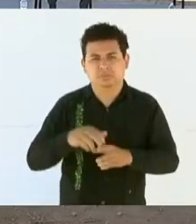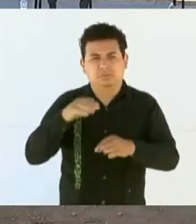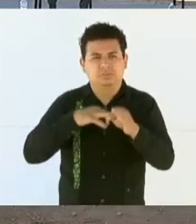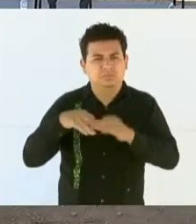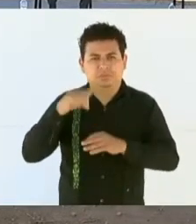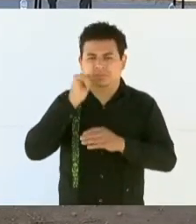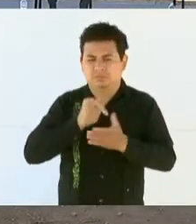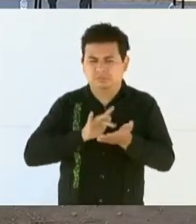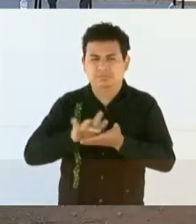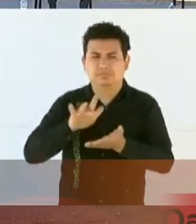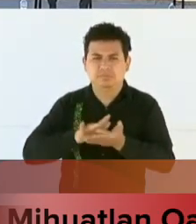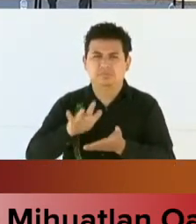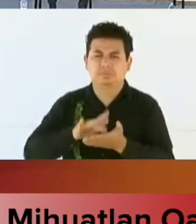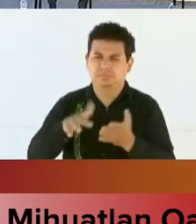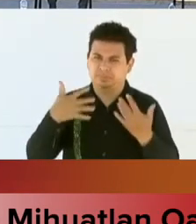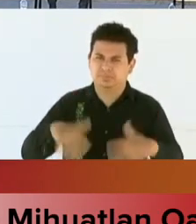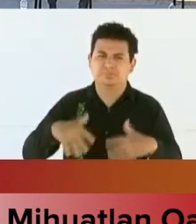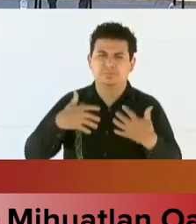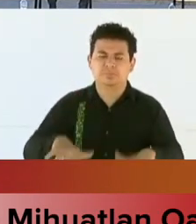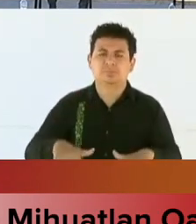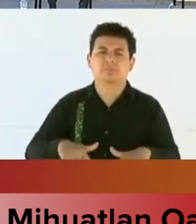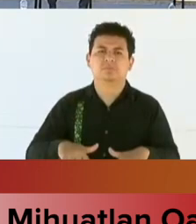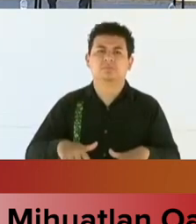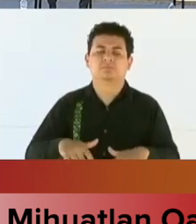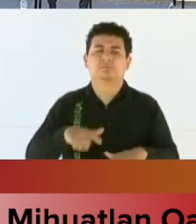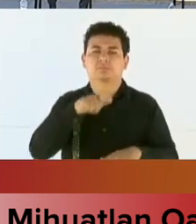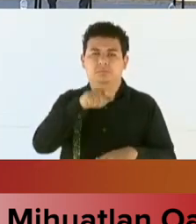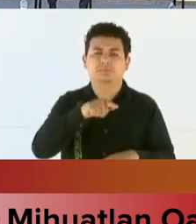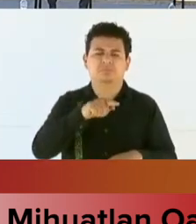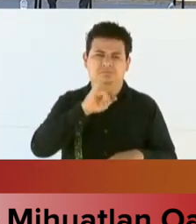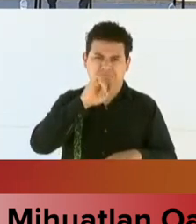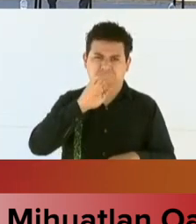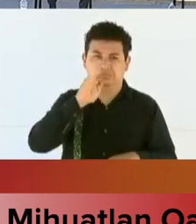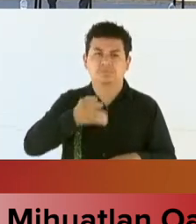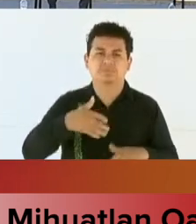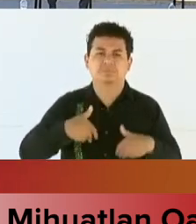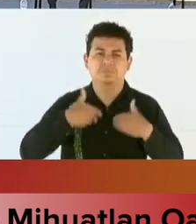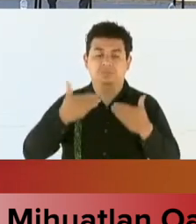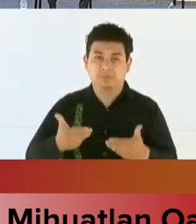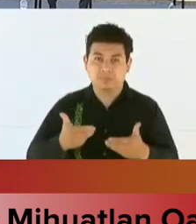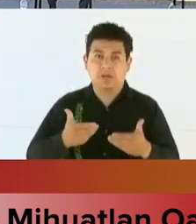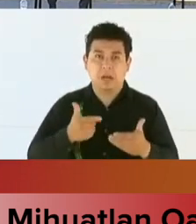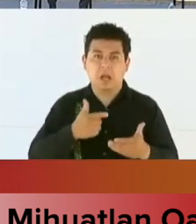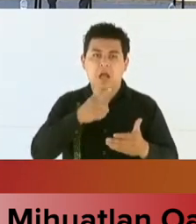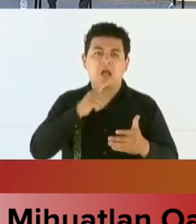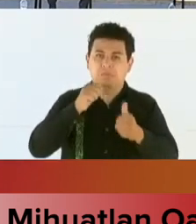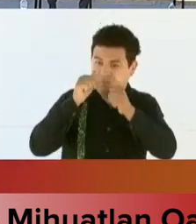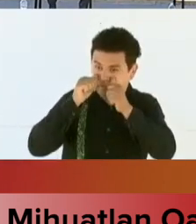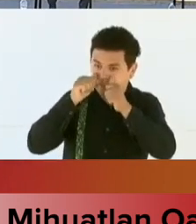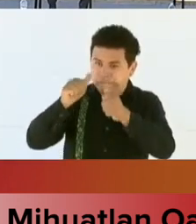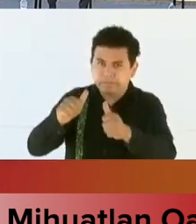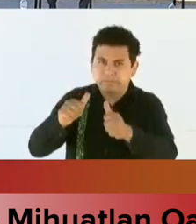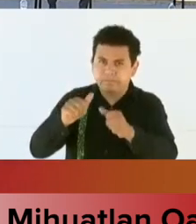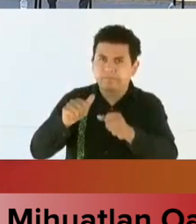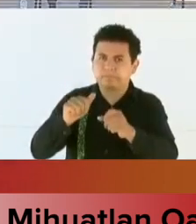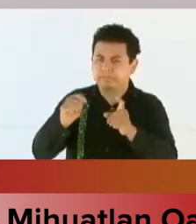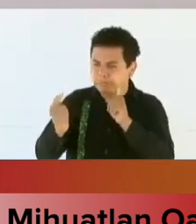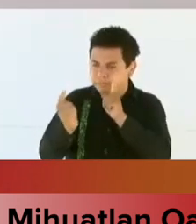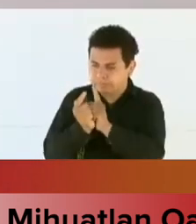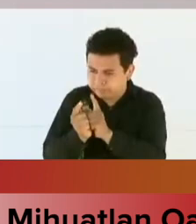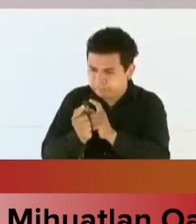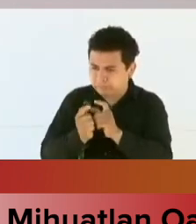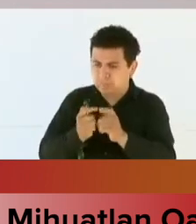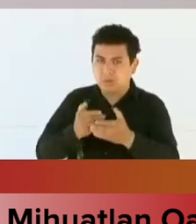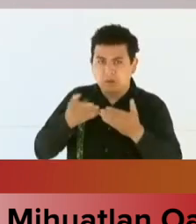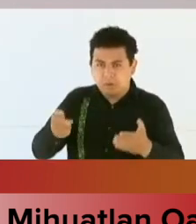el apoyo que nos brindó, por haber depositado la confianza y tomarnos en cuenta en los momentos